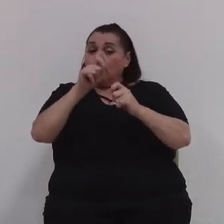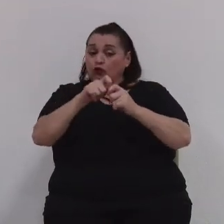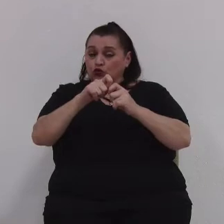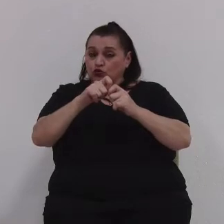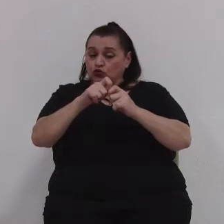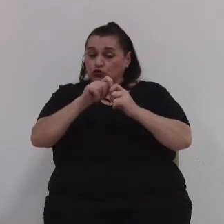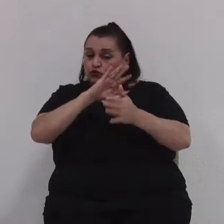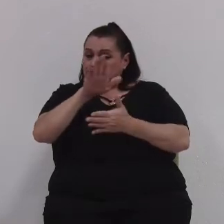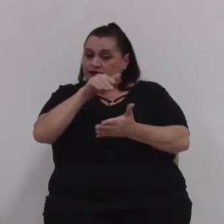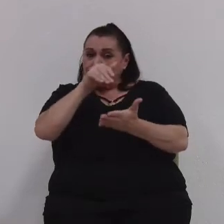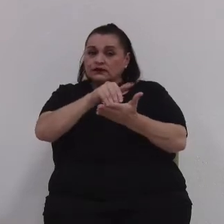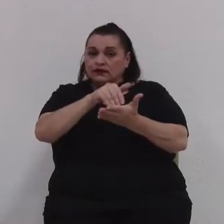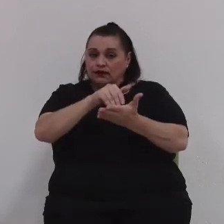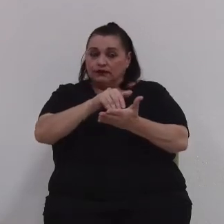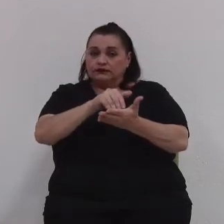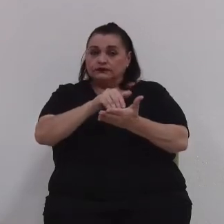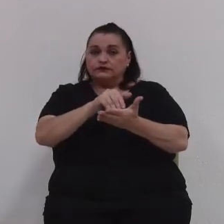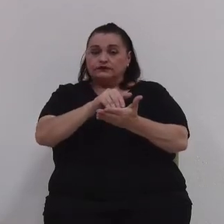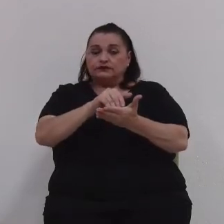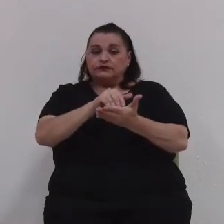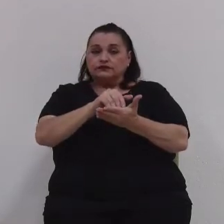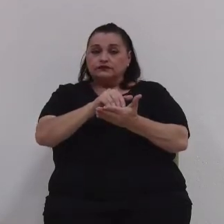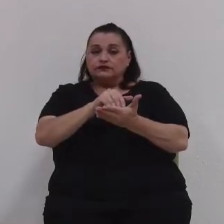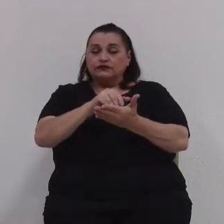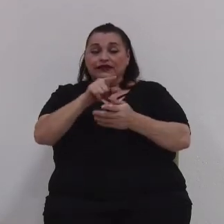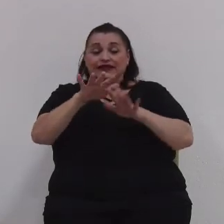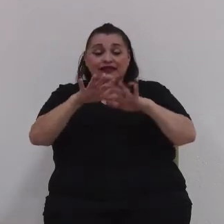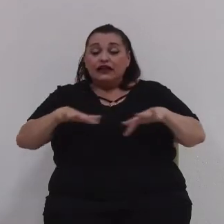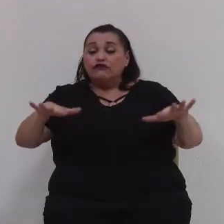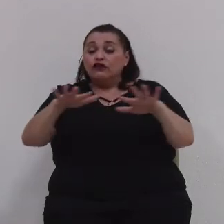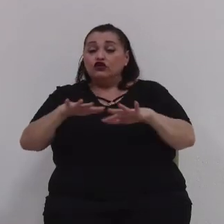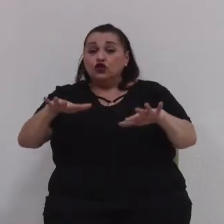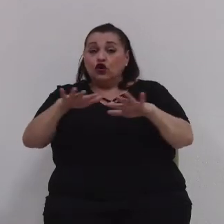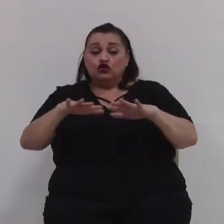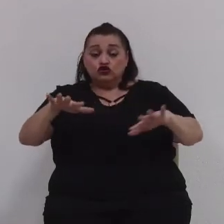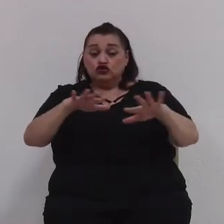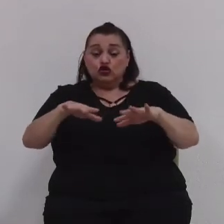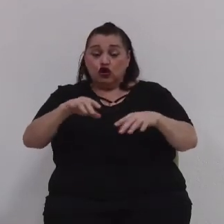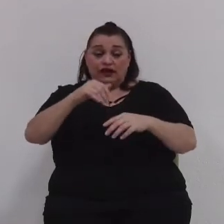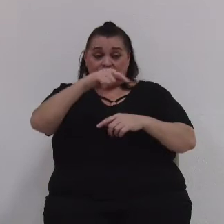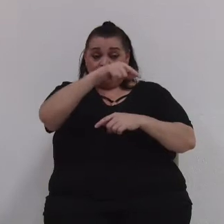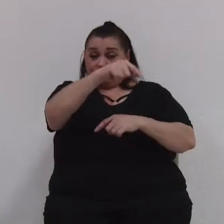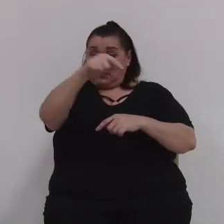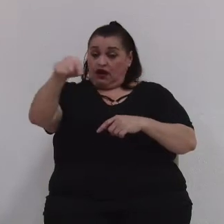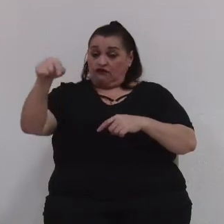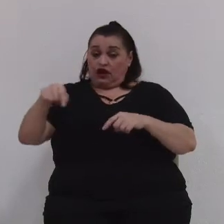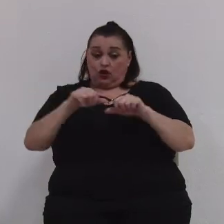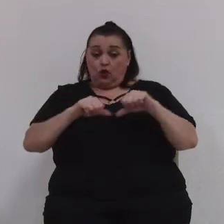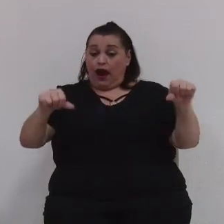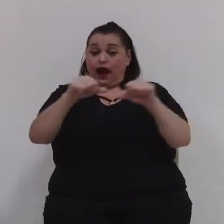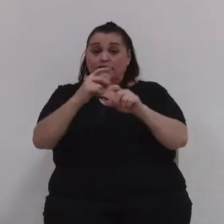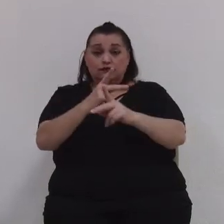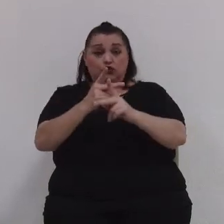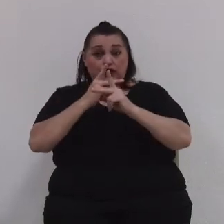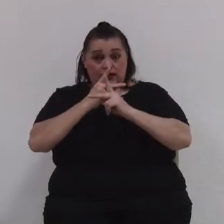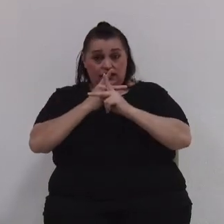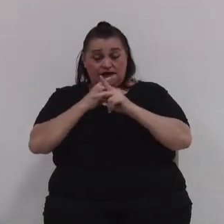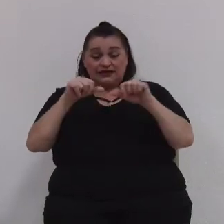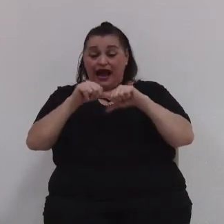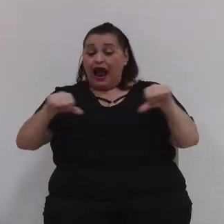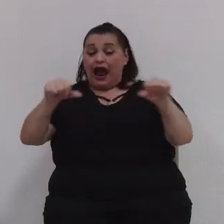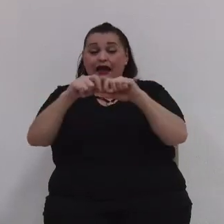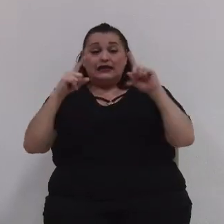central, que es sobre todo en los territorios, en las zonas alrededor de las áreas protegidas y las áreas